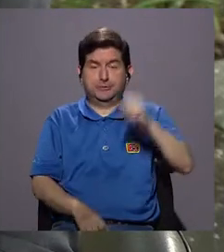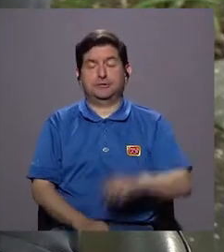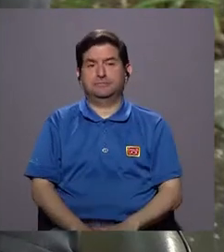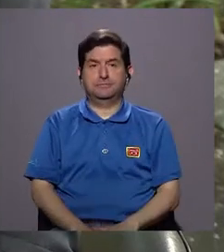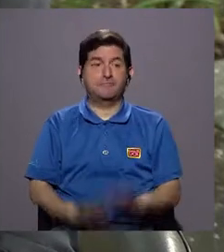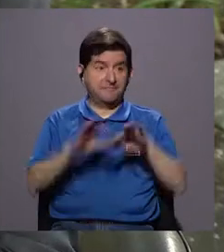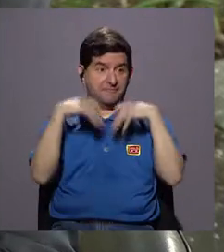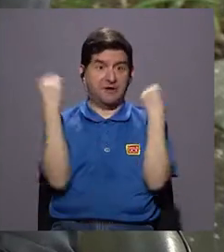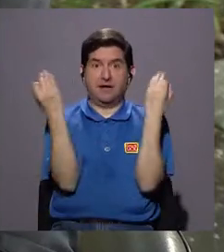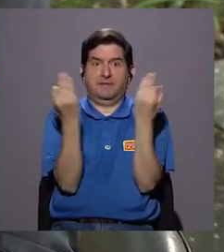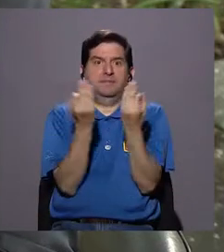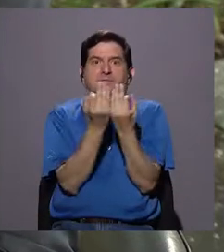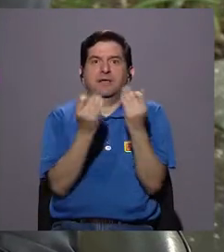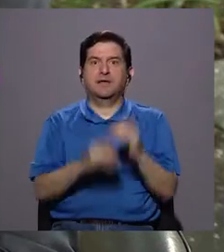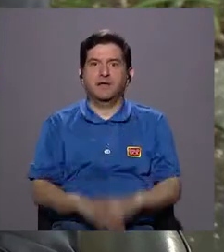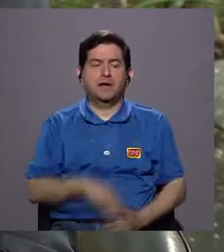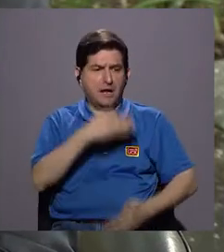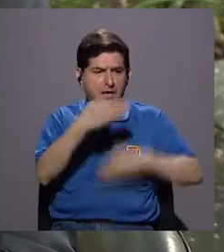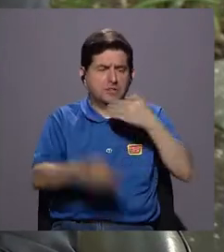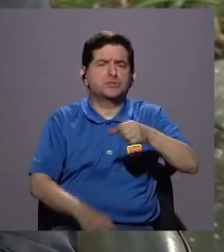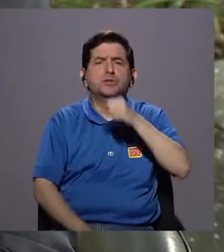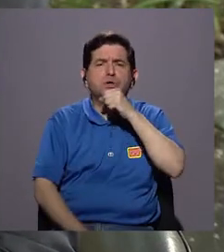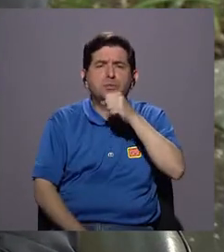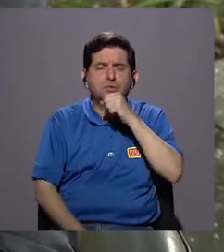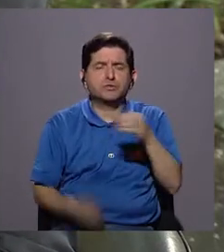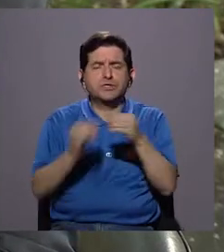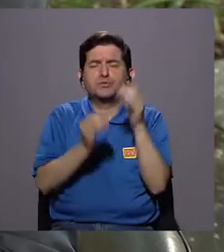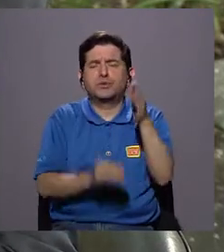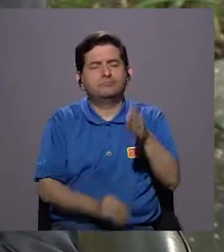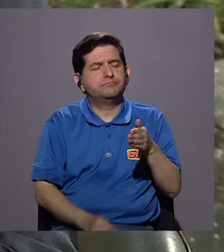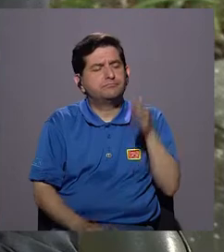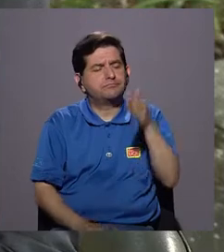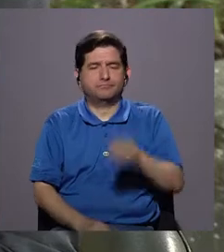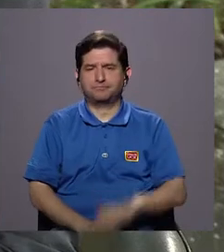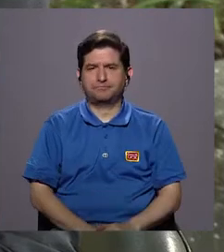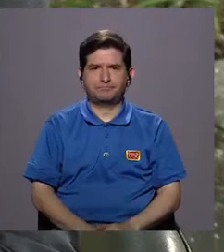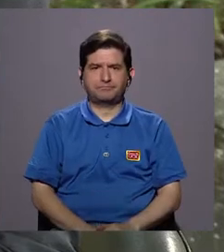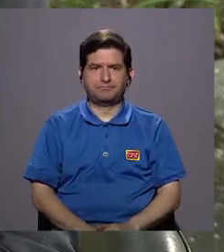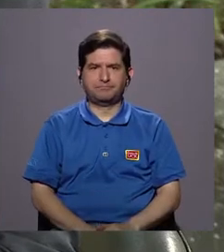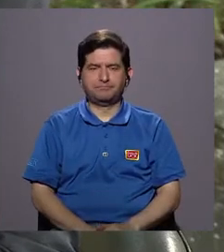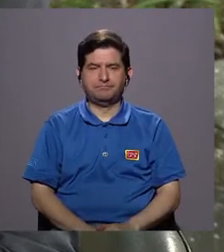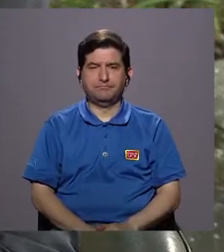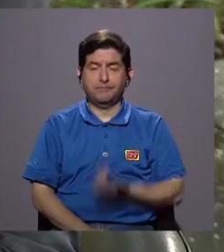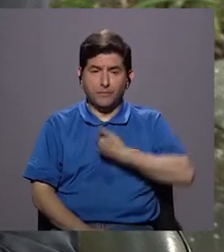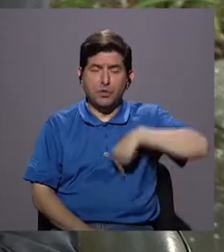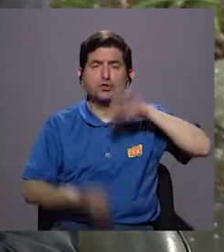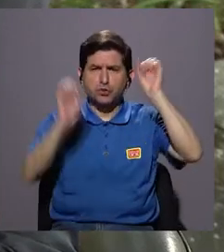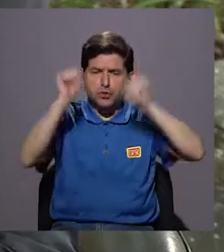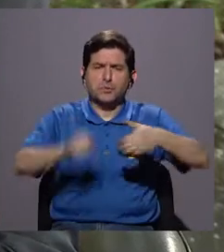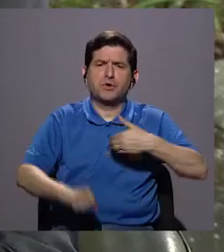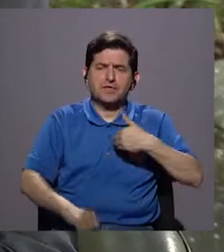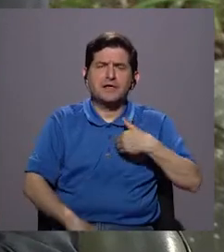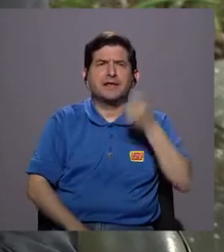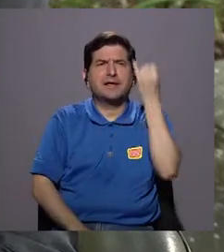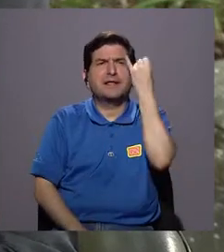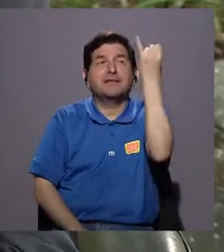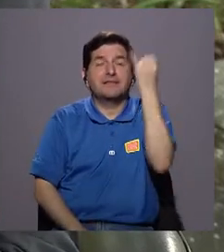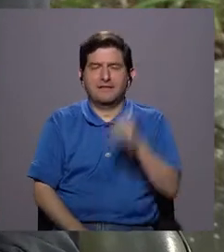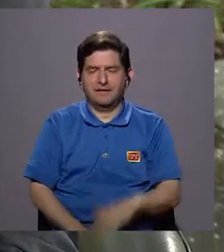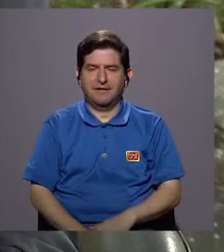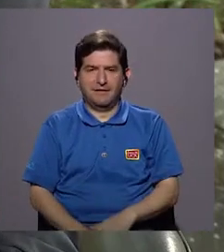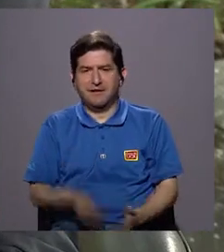Hay familias en donde el proceso de envejecimiento es más lento. Y esto, nosotros podríamos tener una luz si